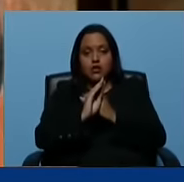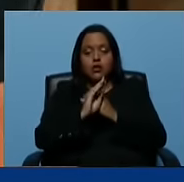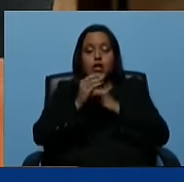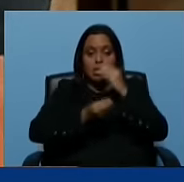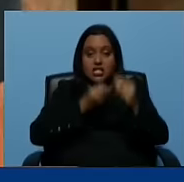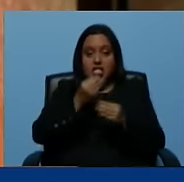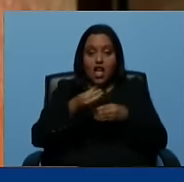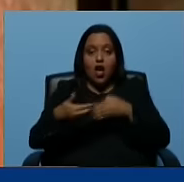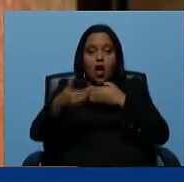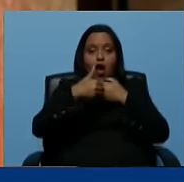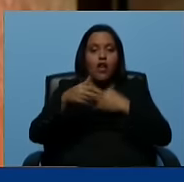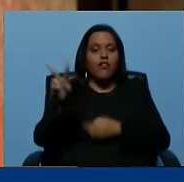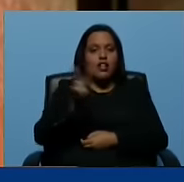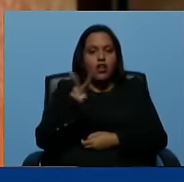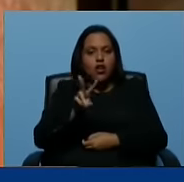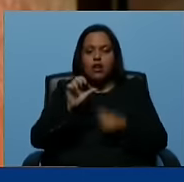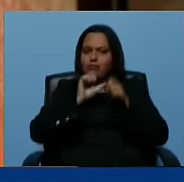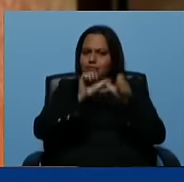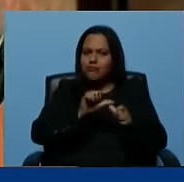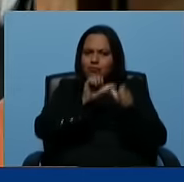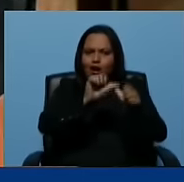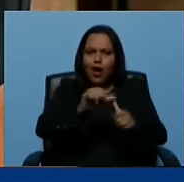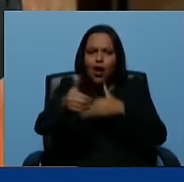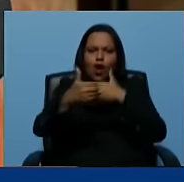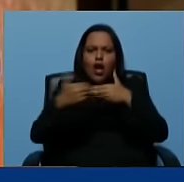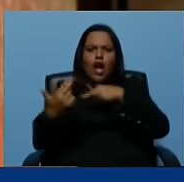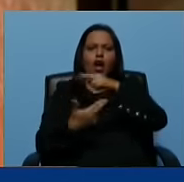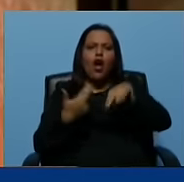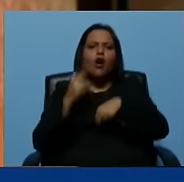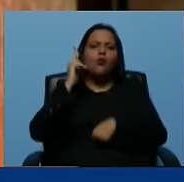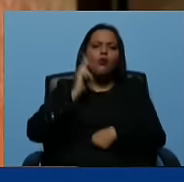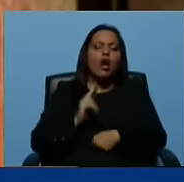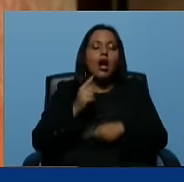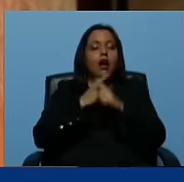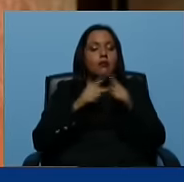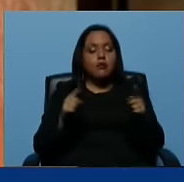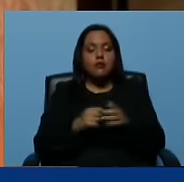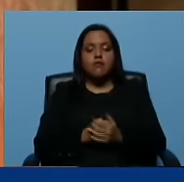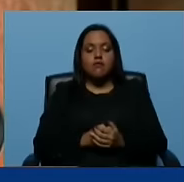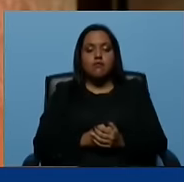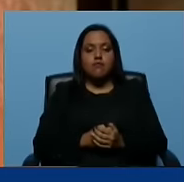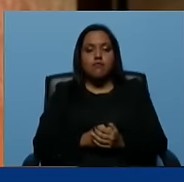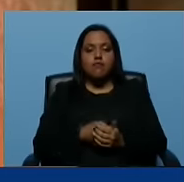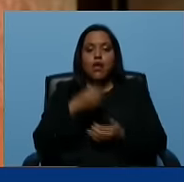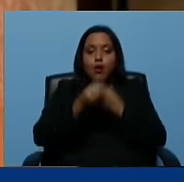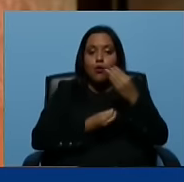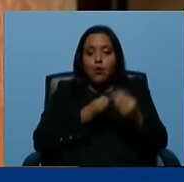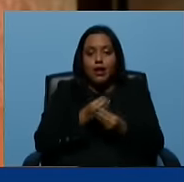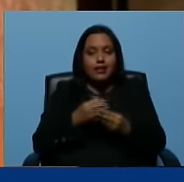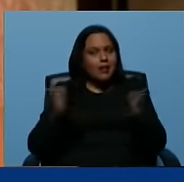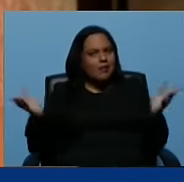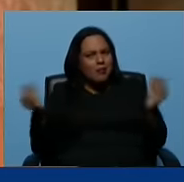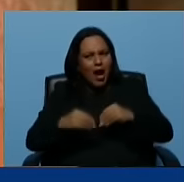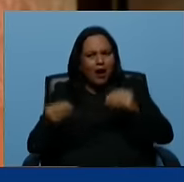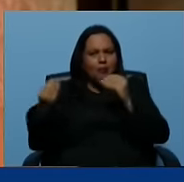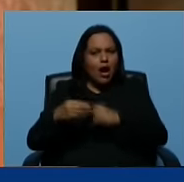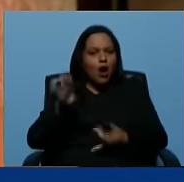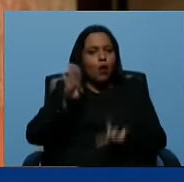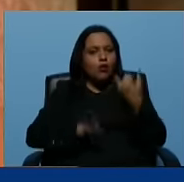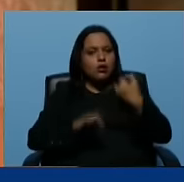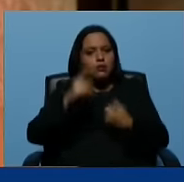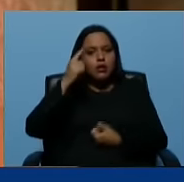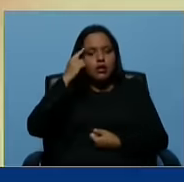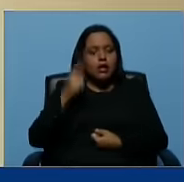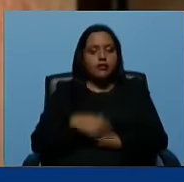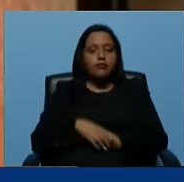en Venezuela, lo vienen aplicando contra la Revolución Bolivariana, pero lo han aplicado de una manera exacerbada en estos días.